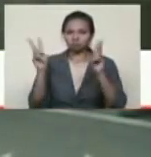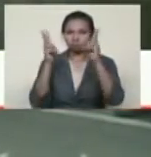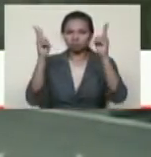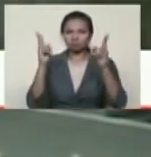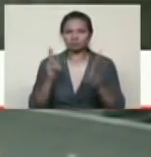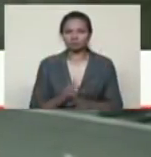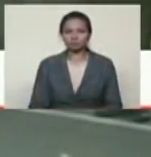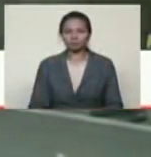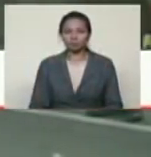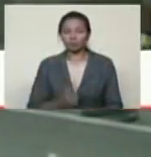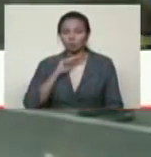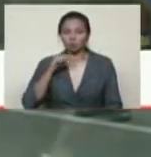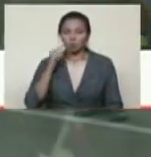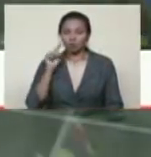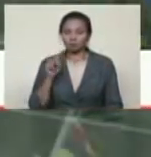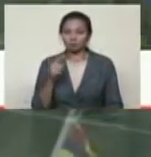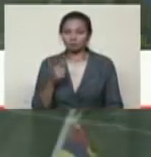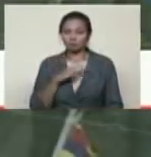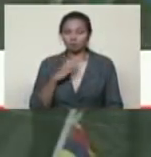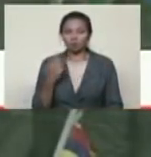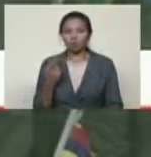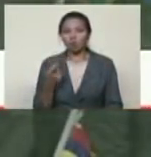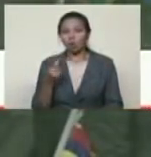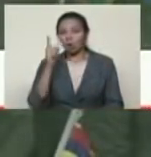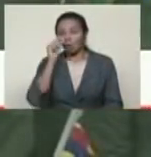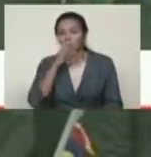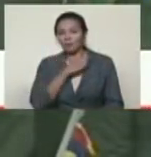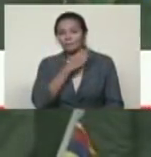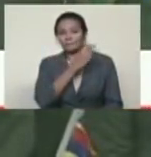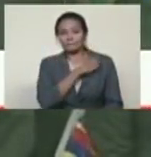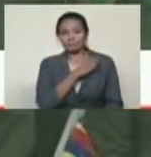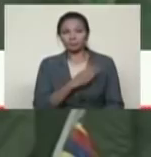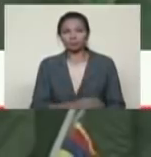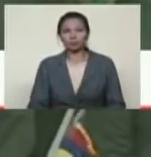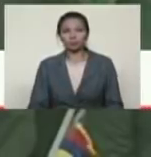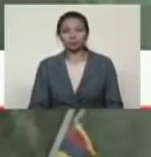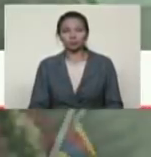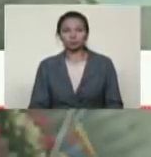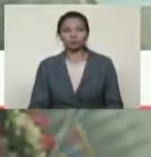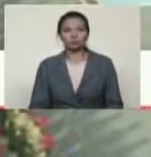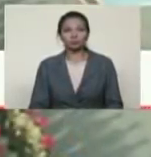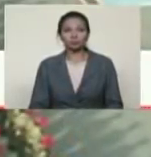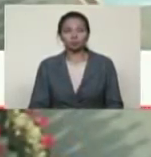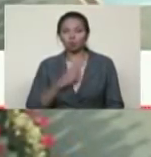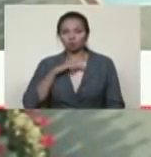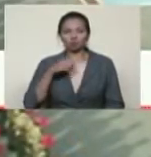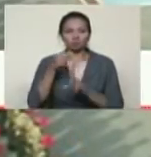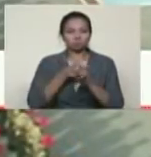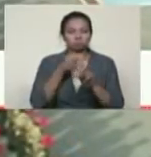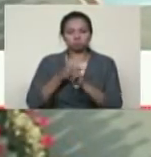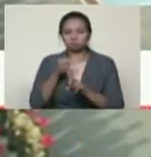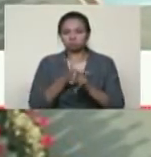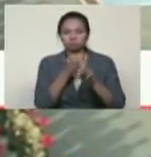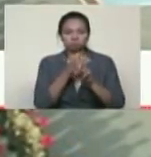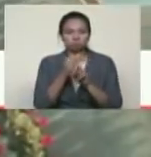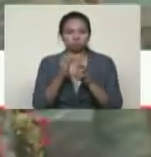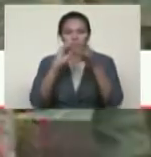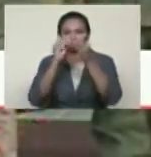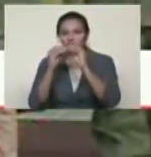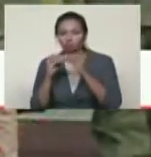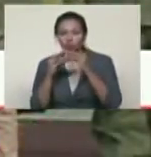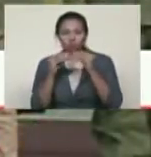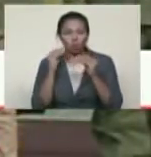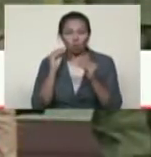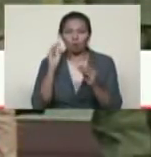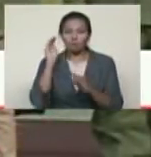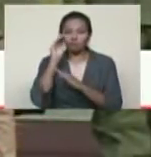Y estamos, general Dubulay, en ese tiempo de forja. Estamos en el tiempo de forja, rumbo a ese